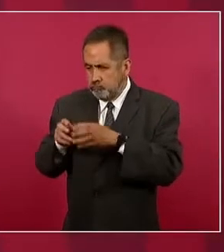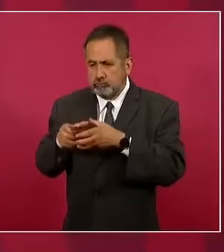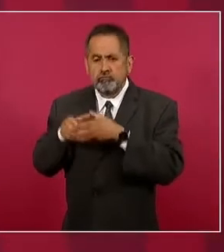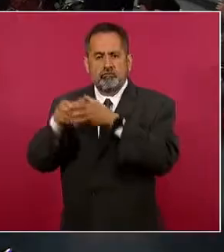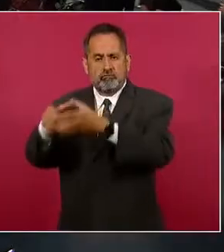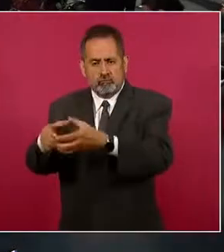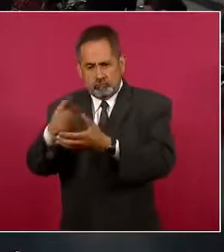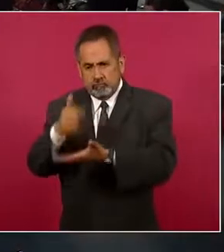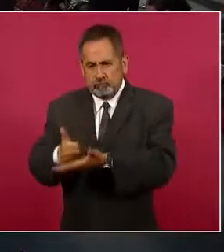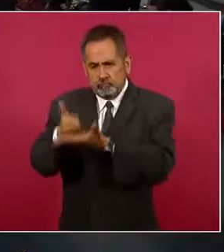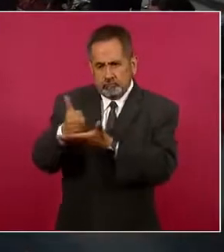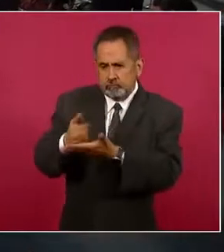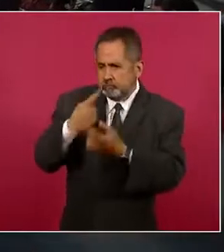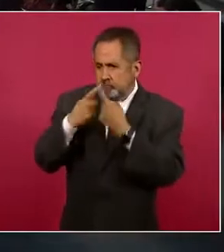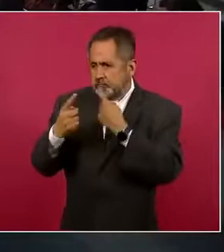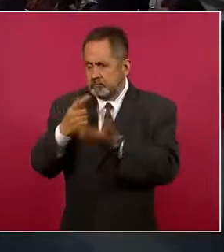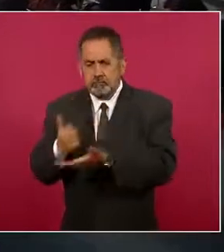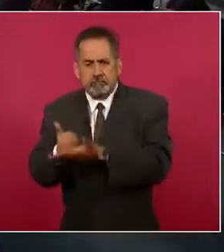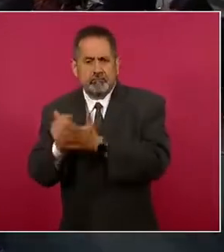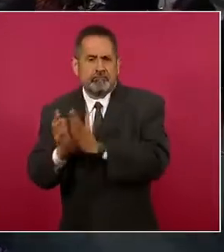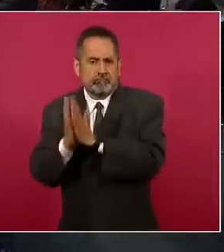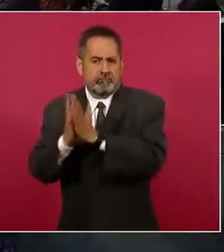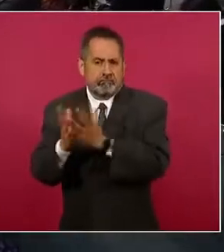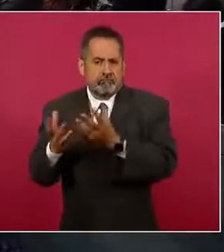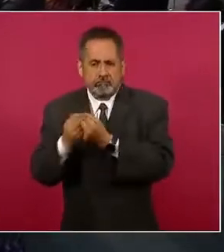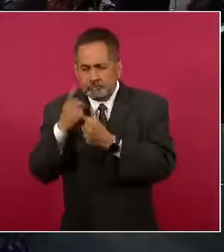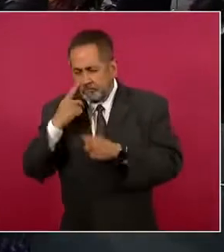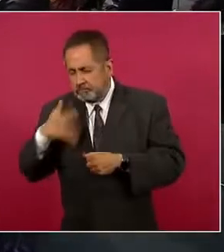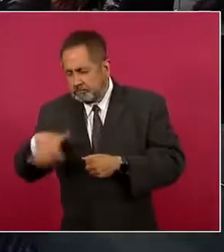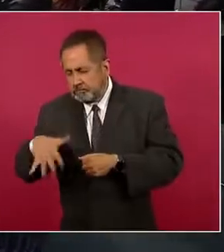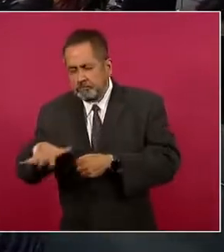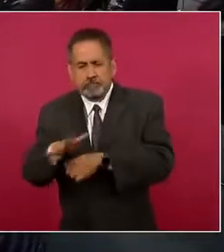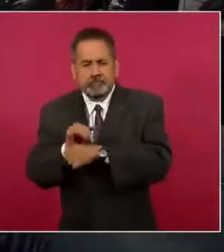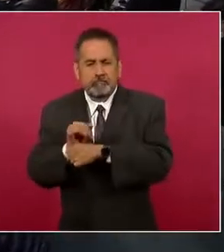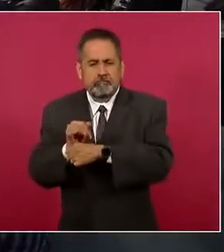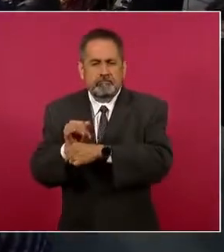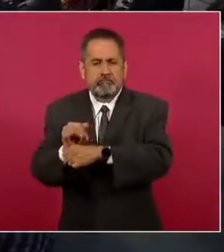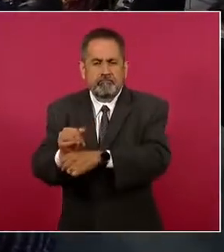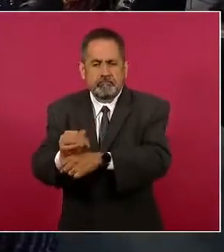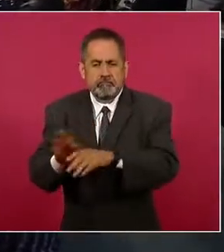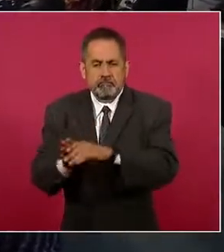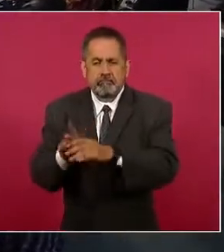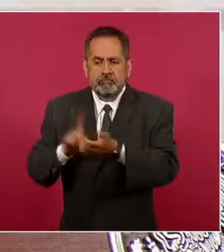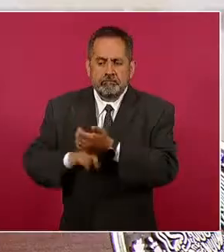coadyuvara, participara en